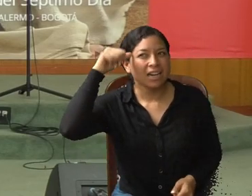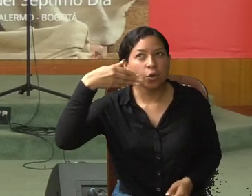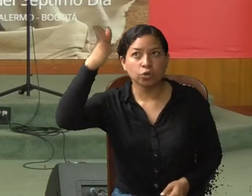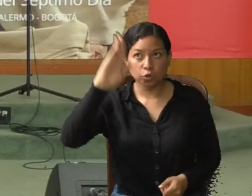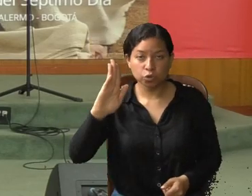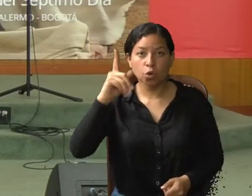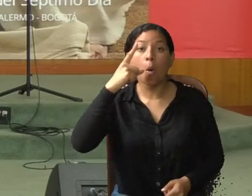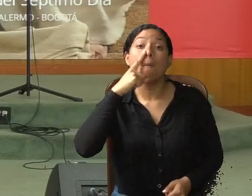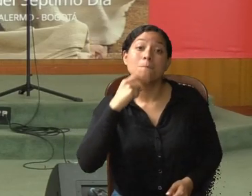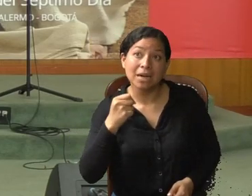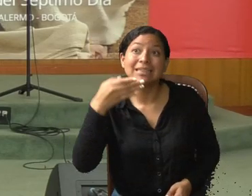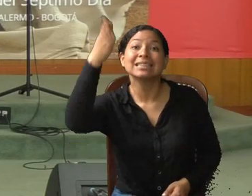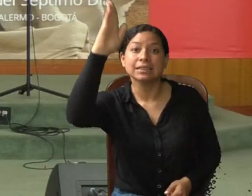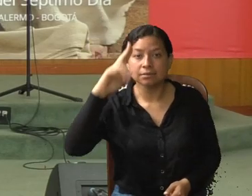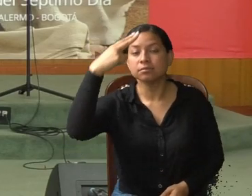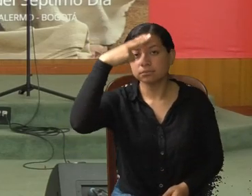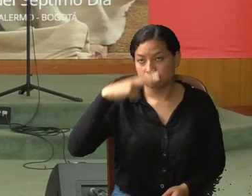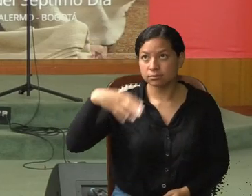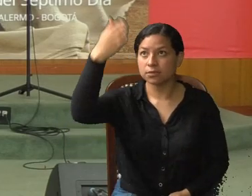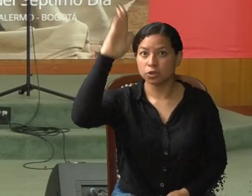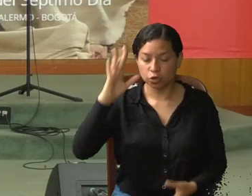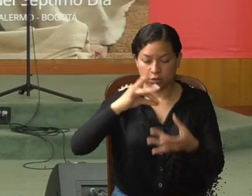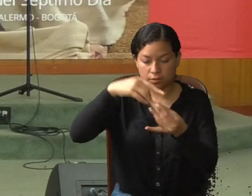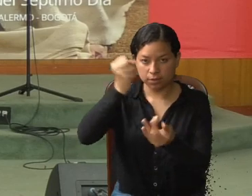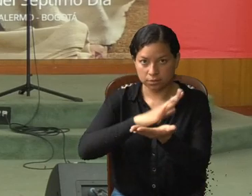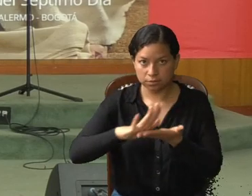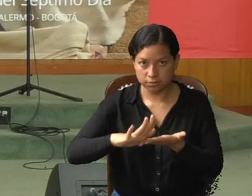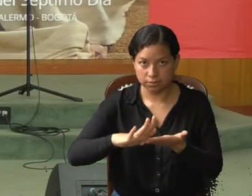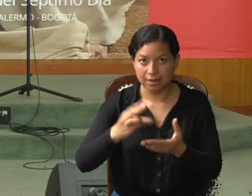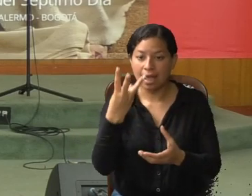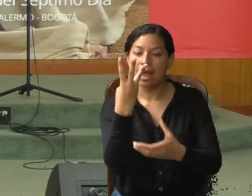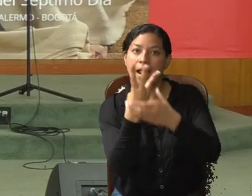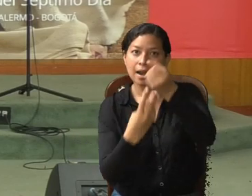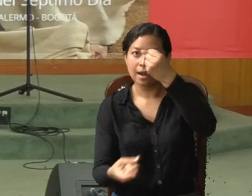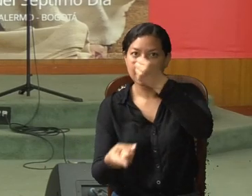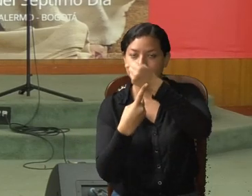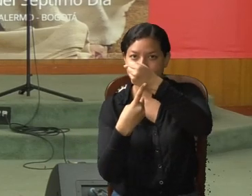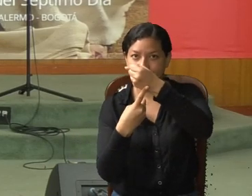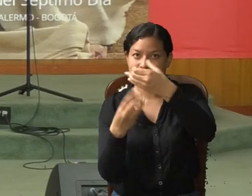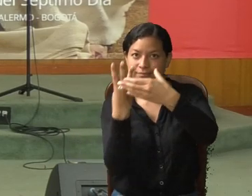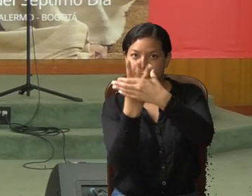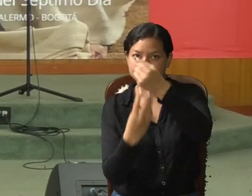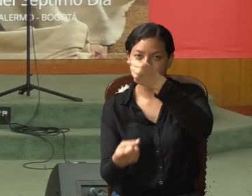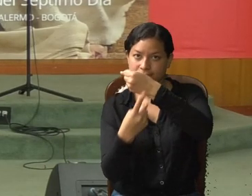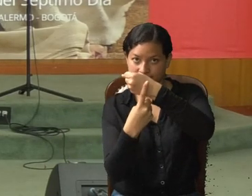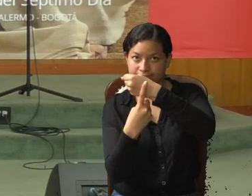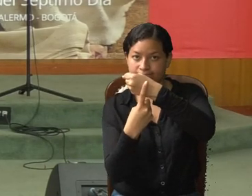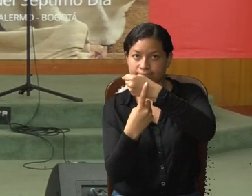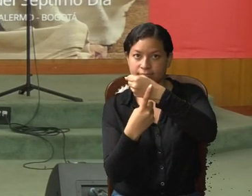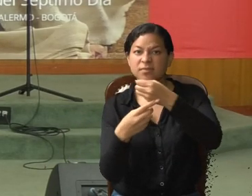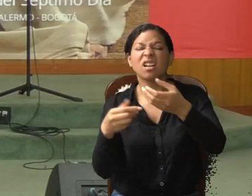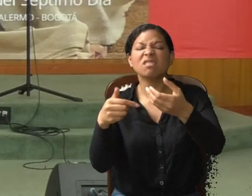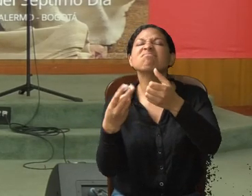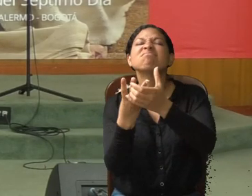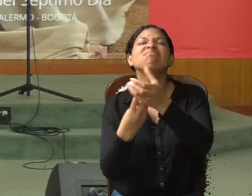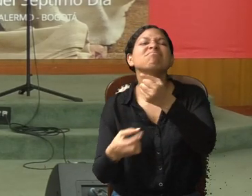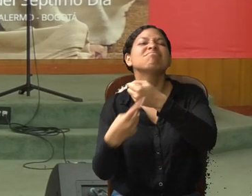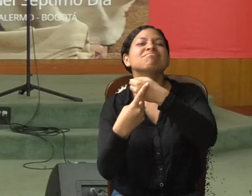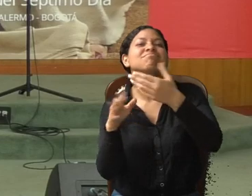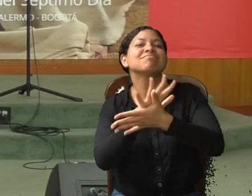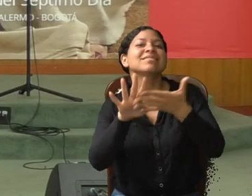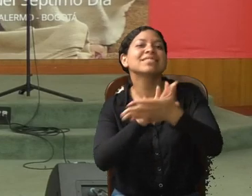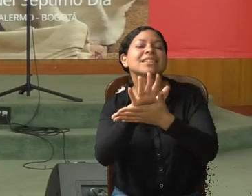es Espíritu Santo. La Trinidad en el momento de la creación. Y en ese momento,